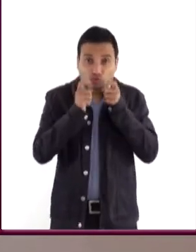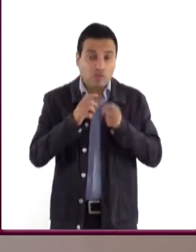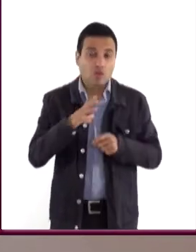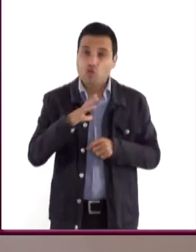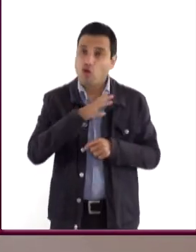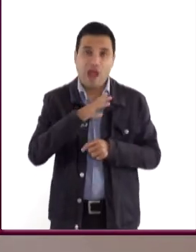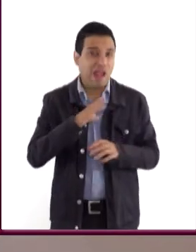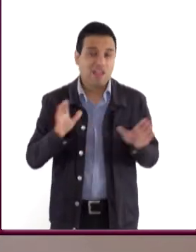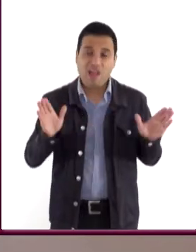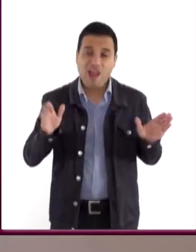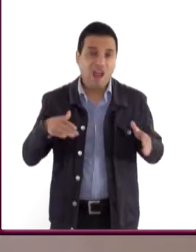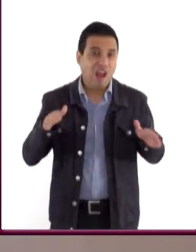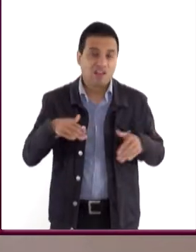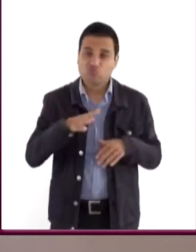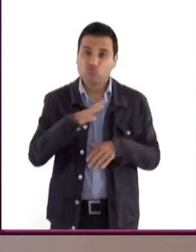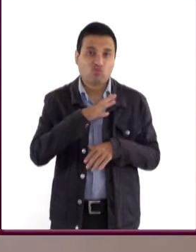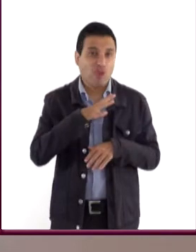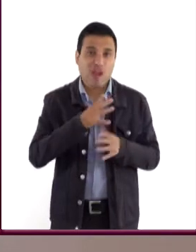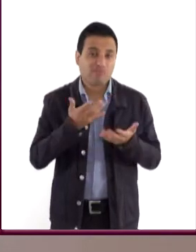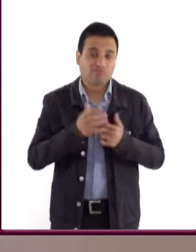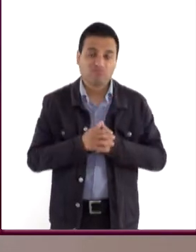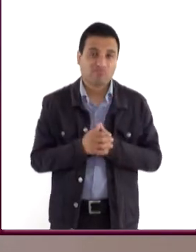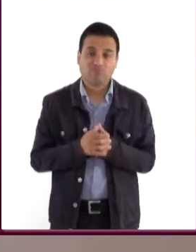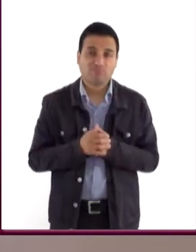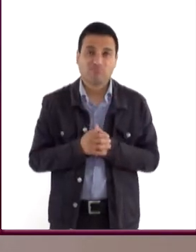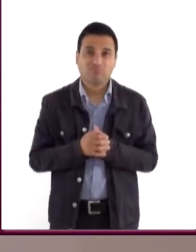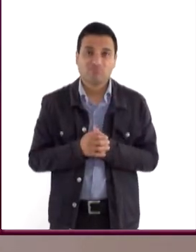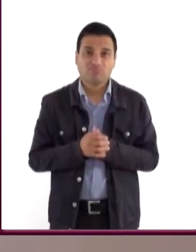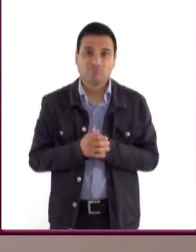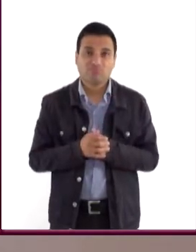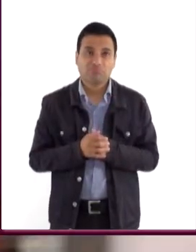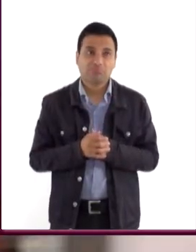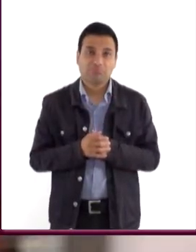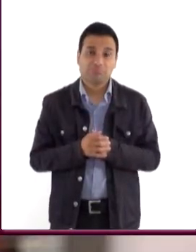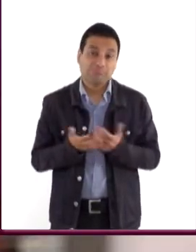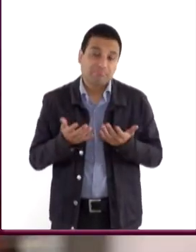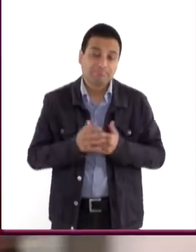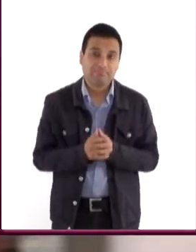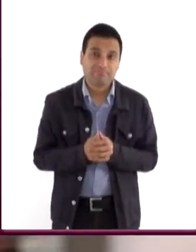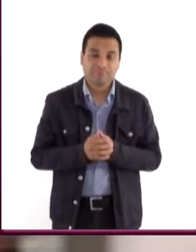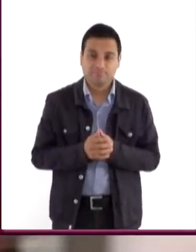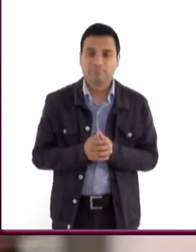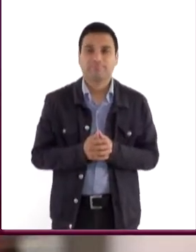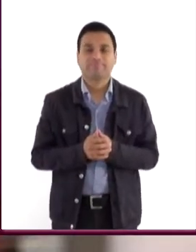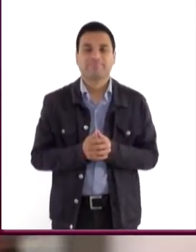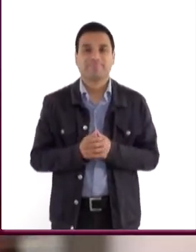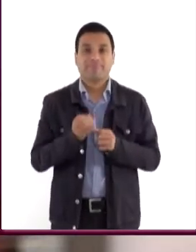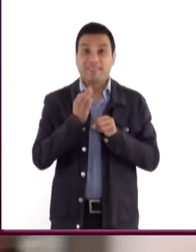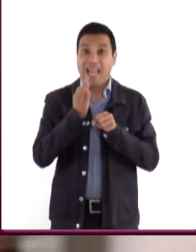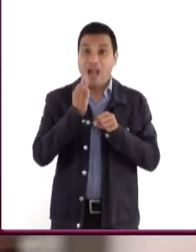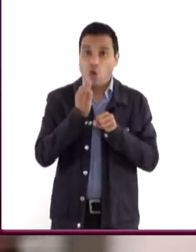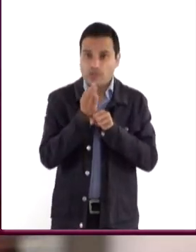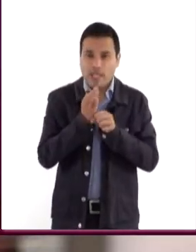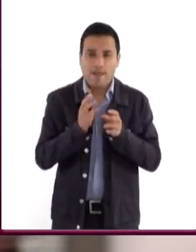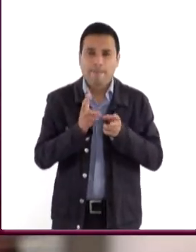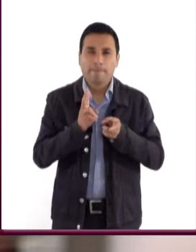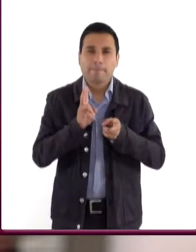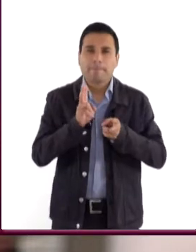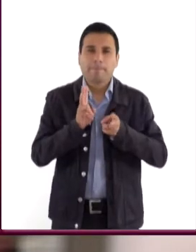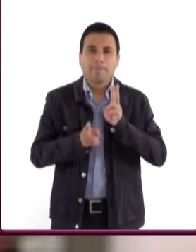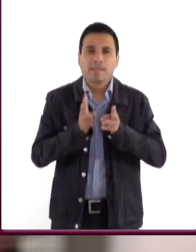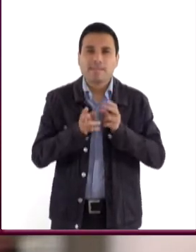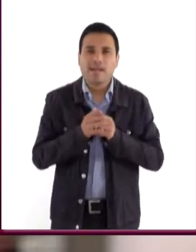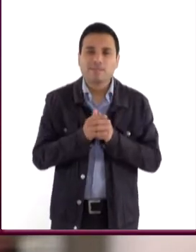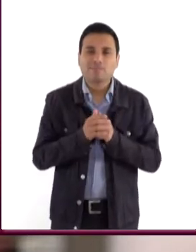¿no? Y que tienden a ser como un gusano nada más. Mira, el día de hoy en el programa estamos hablando y nos